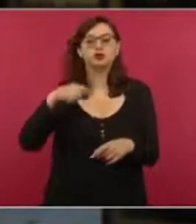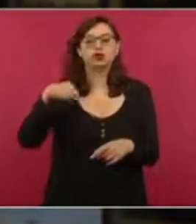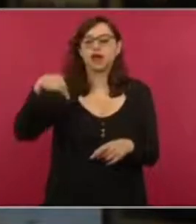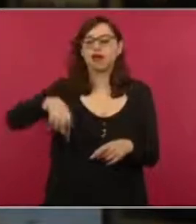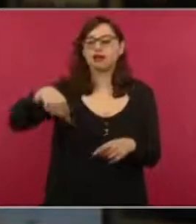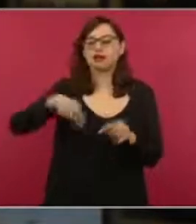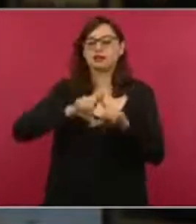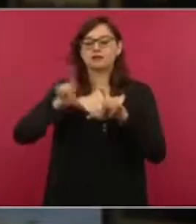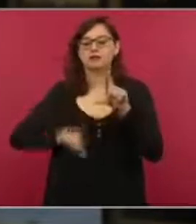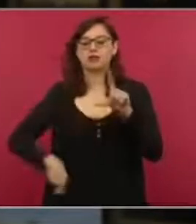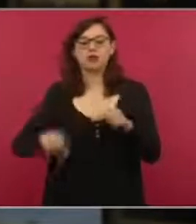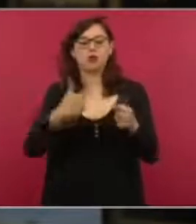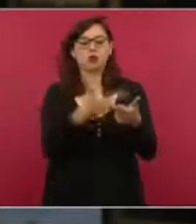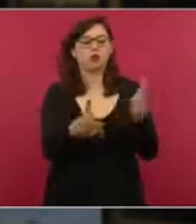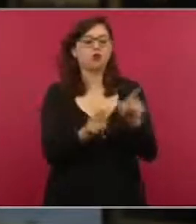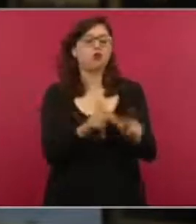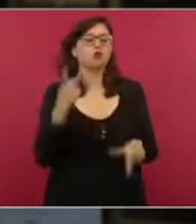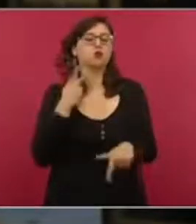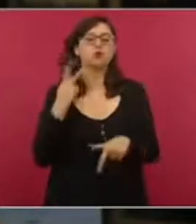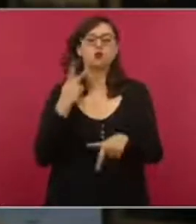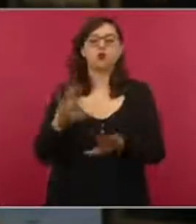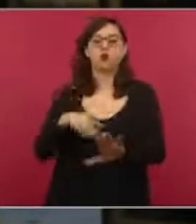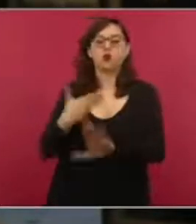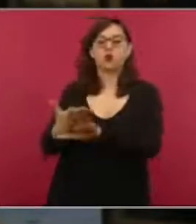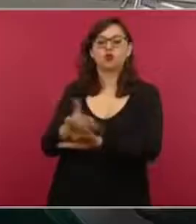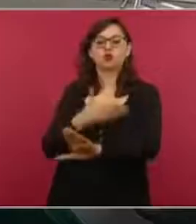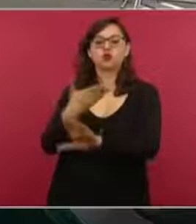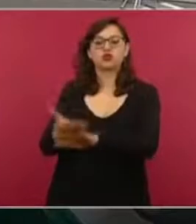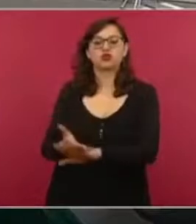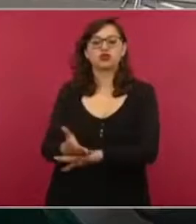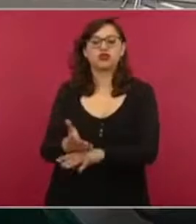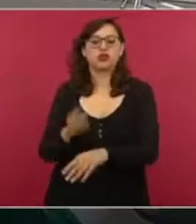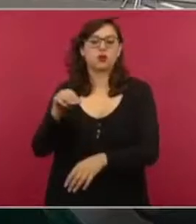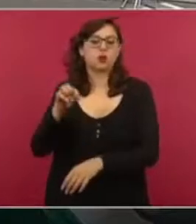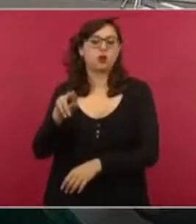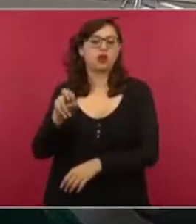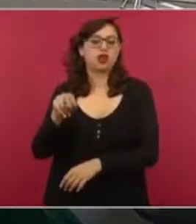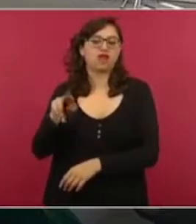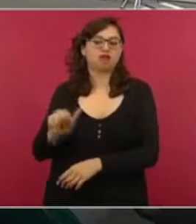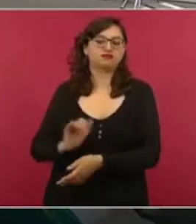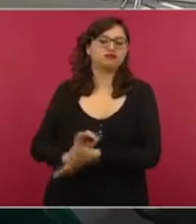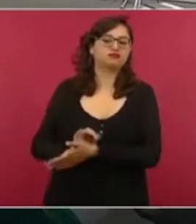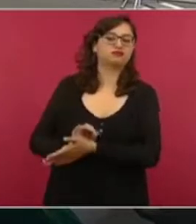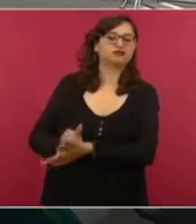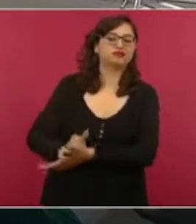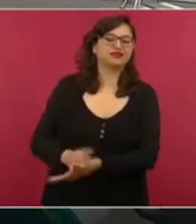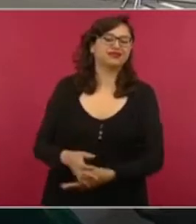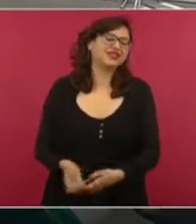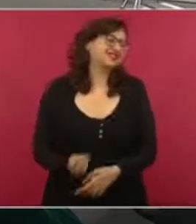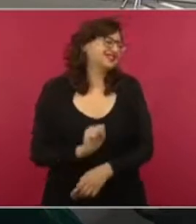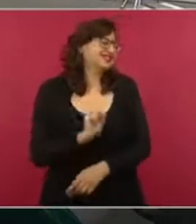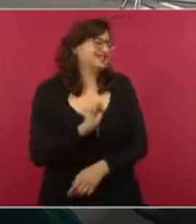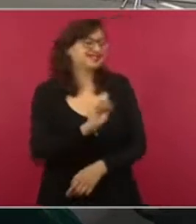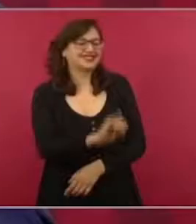genera aquí en México, ¿no? Como una total discriminación. Sí, mire, ayer estaba yo viendo